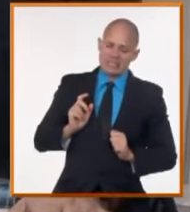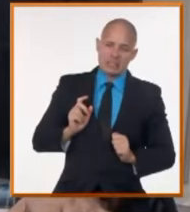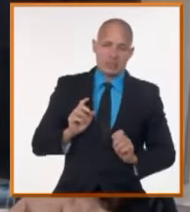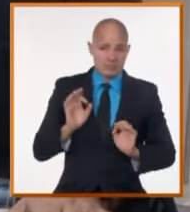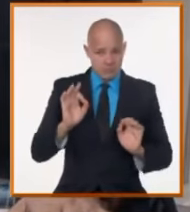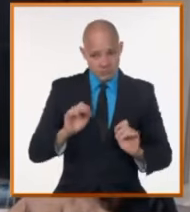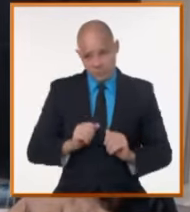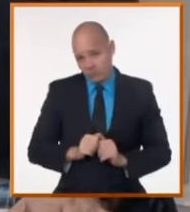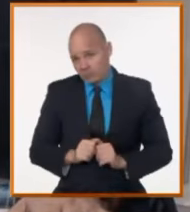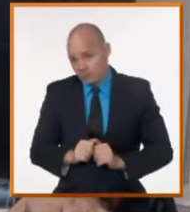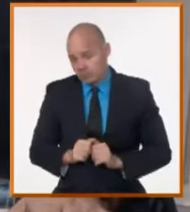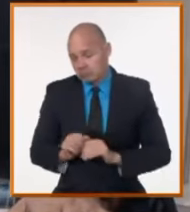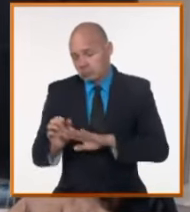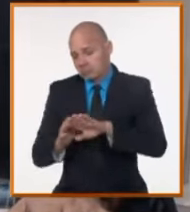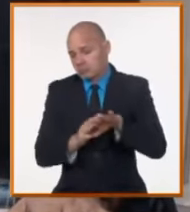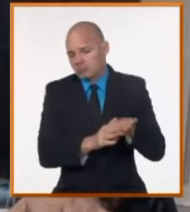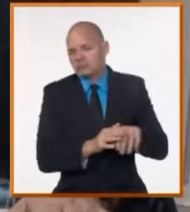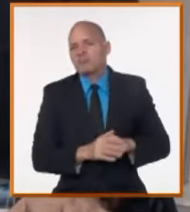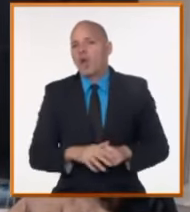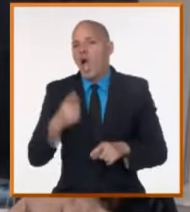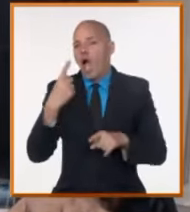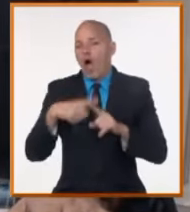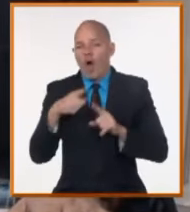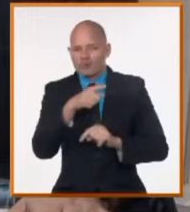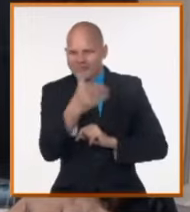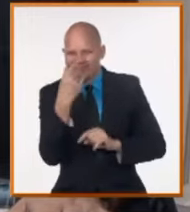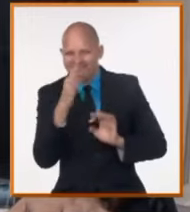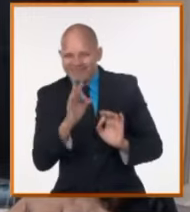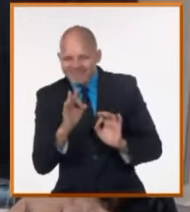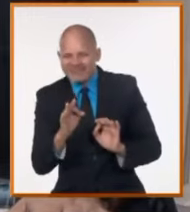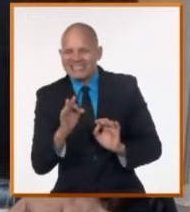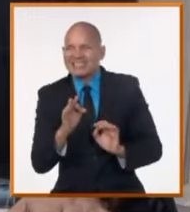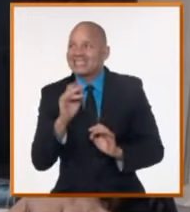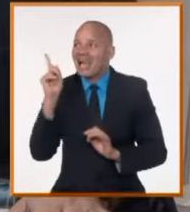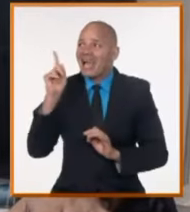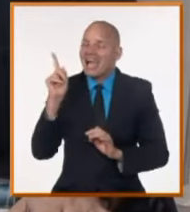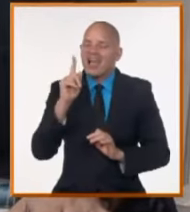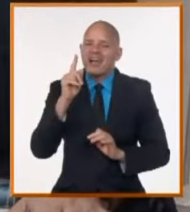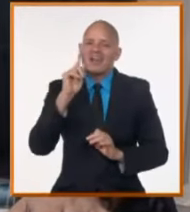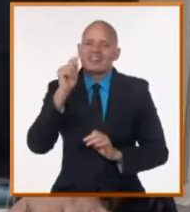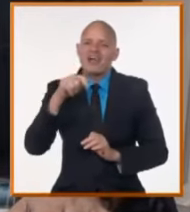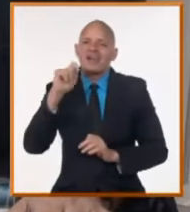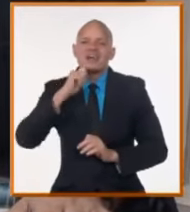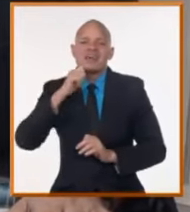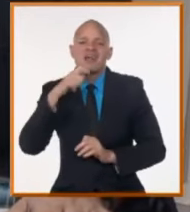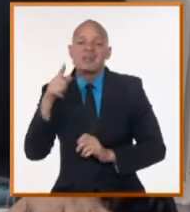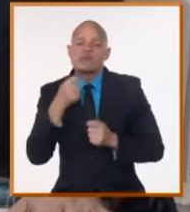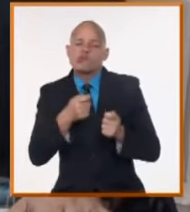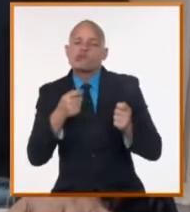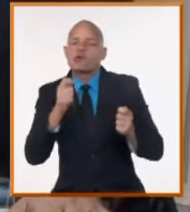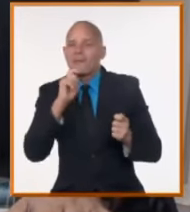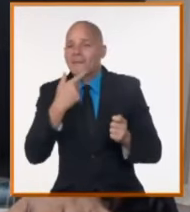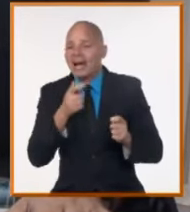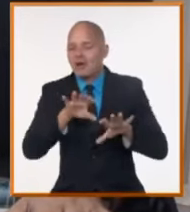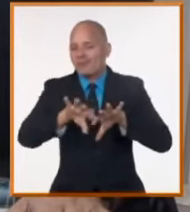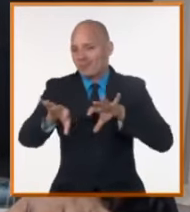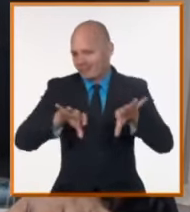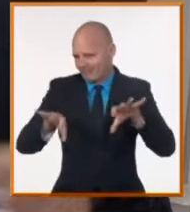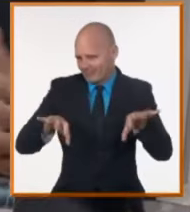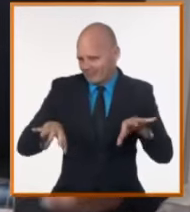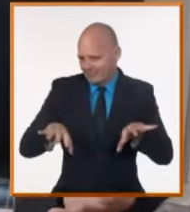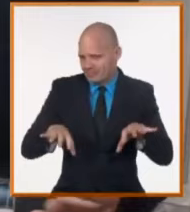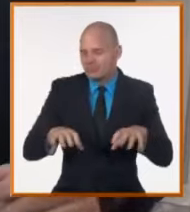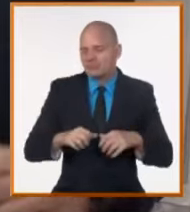Olio, tú hablabas de la división, que es otro rostro también de la doctrina Monroe, que en ese momento no existía la CIA,